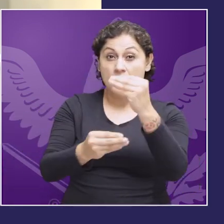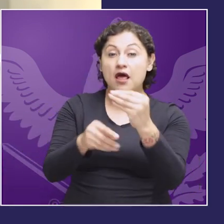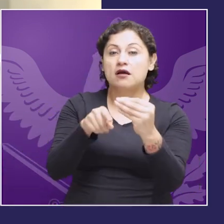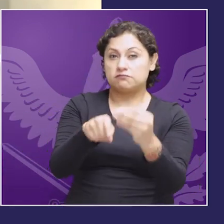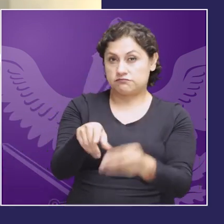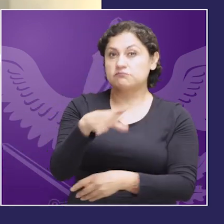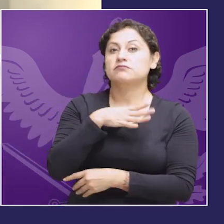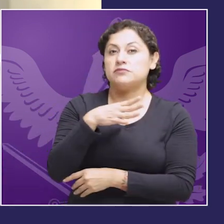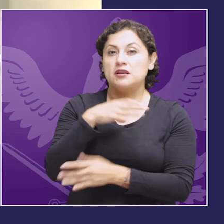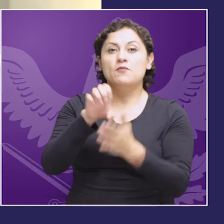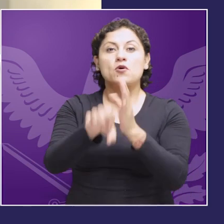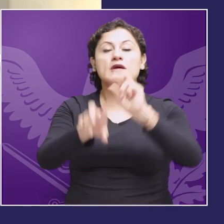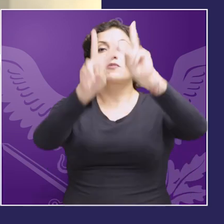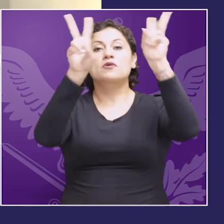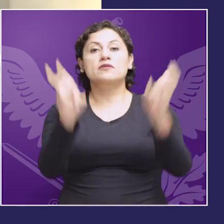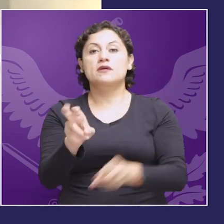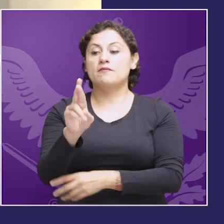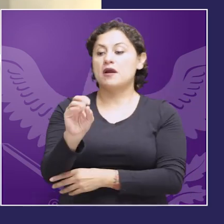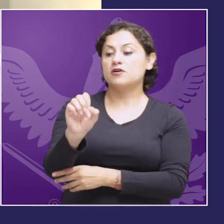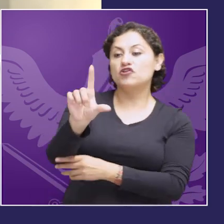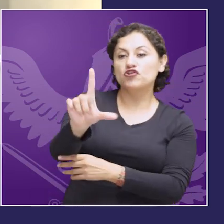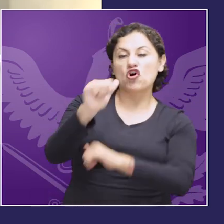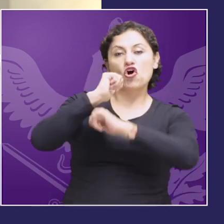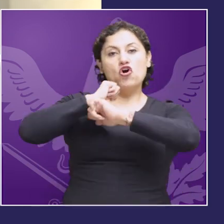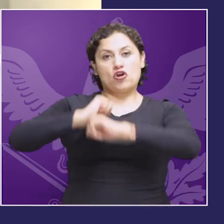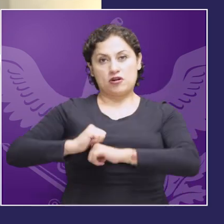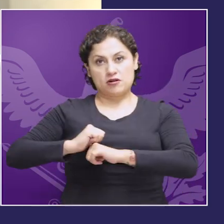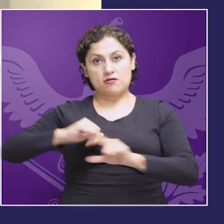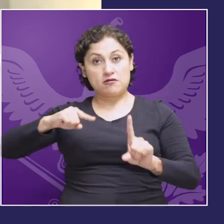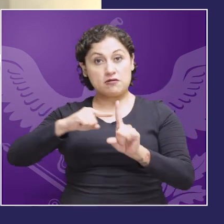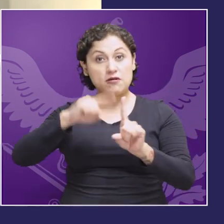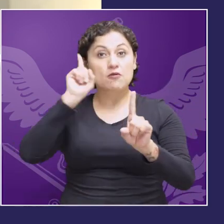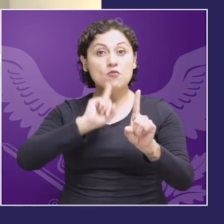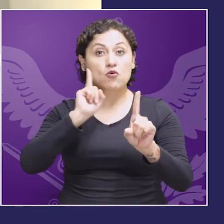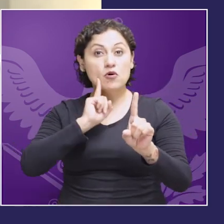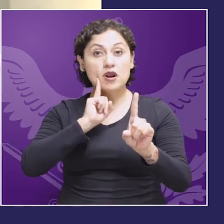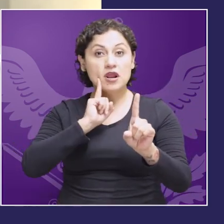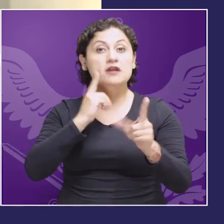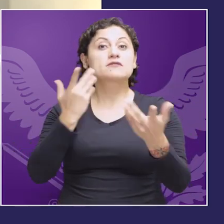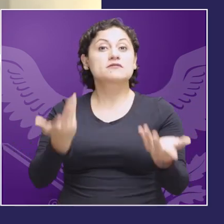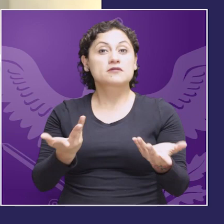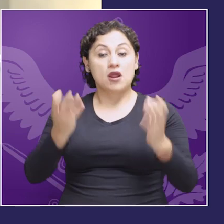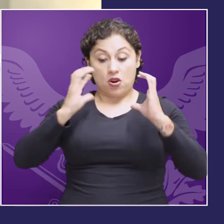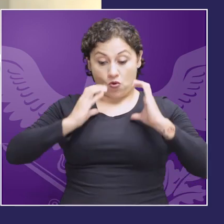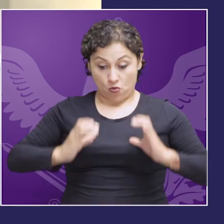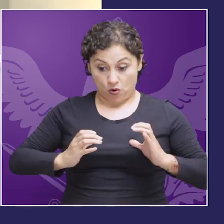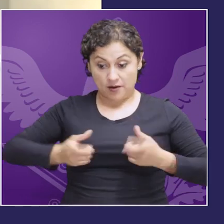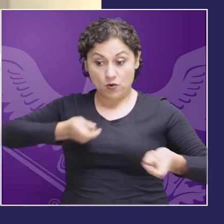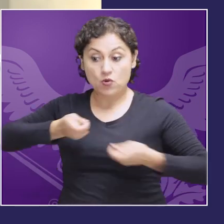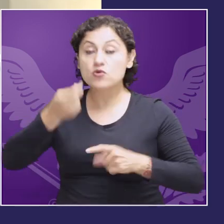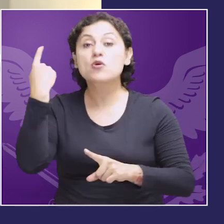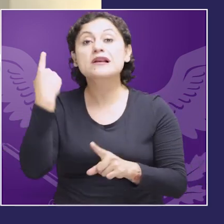una discusión de cuál es el rol y el poder de los cuerpos de